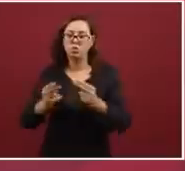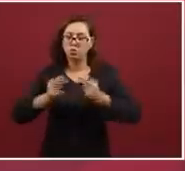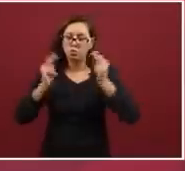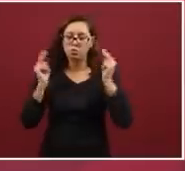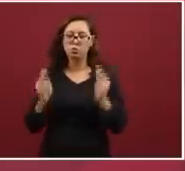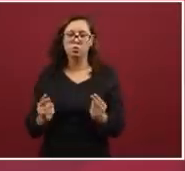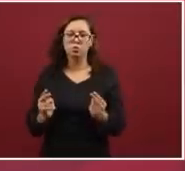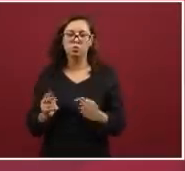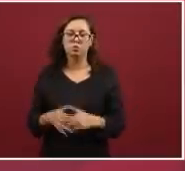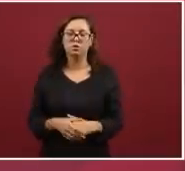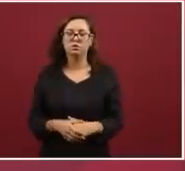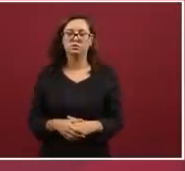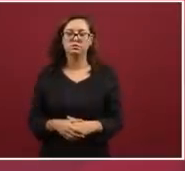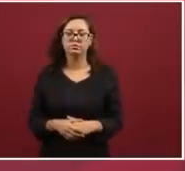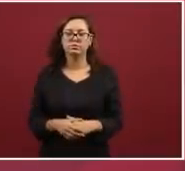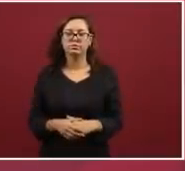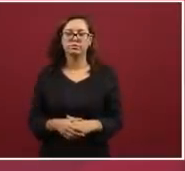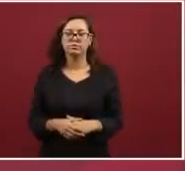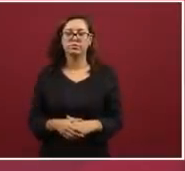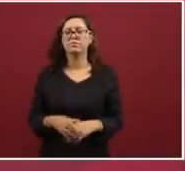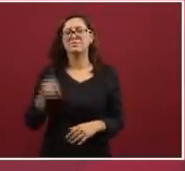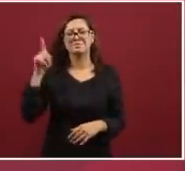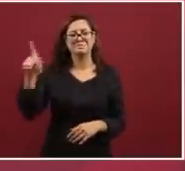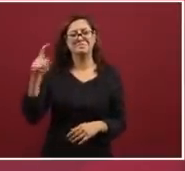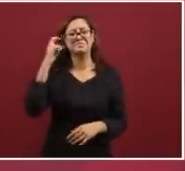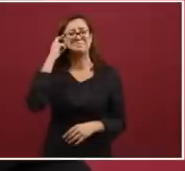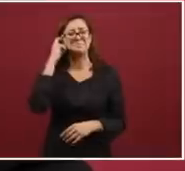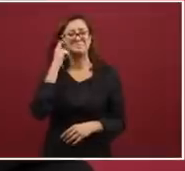es un estado con mucha pobreza,